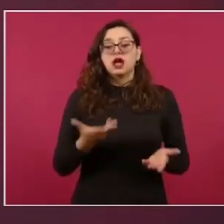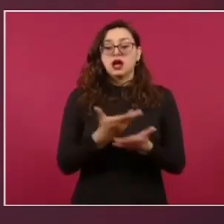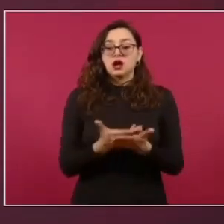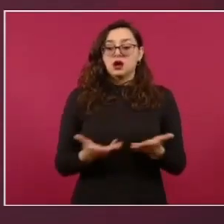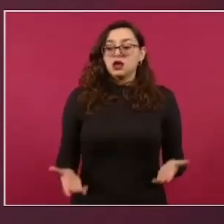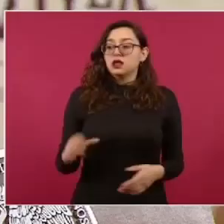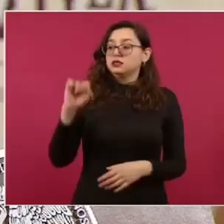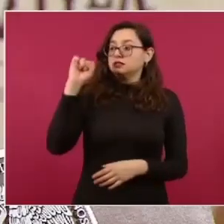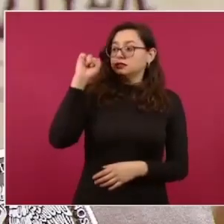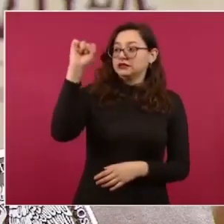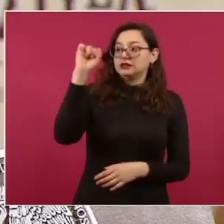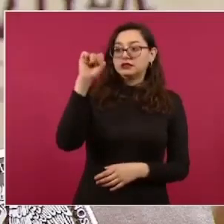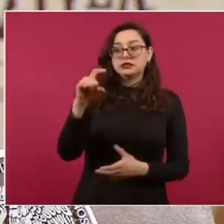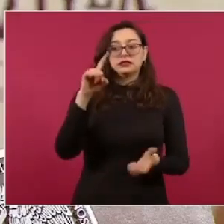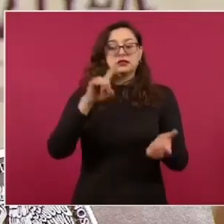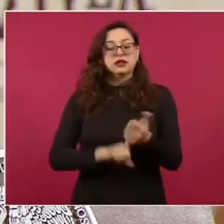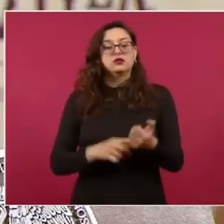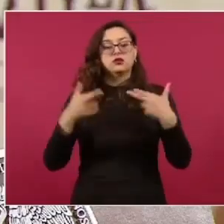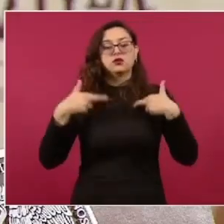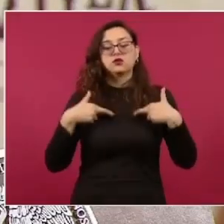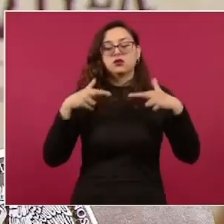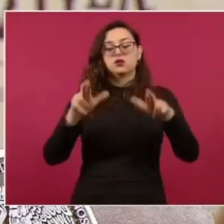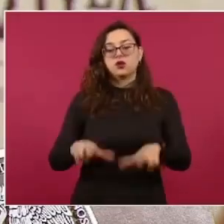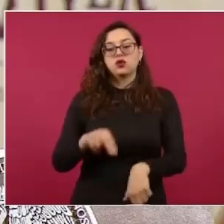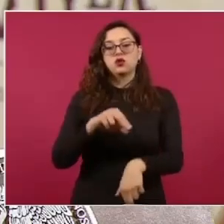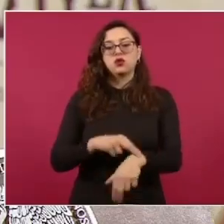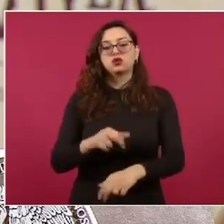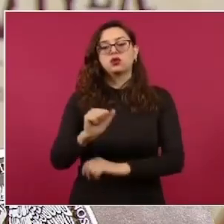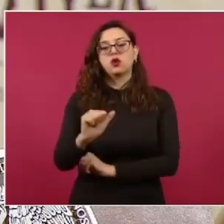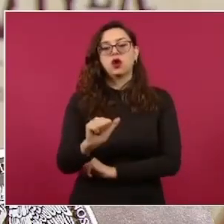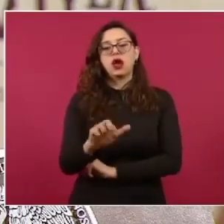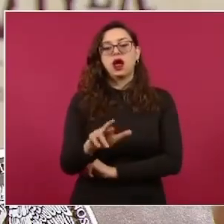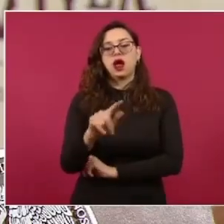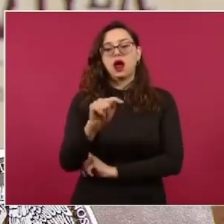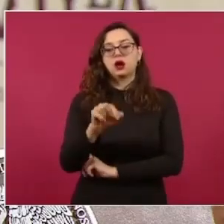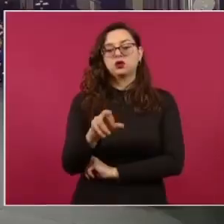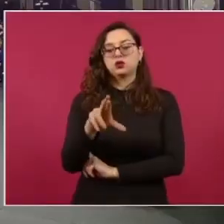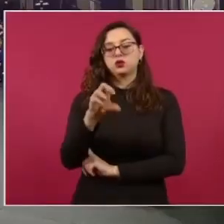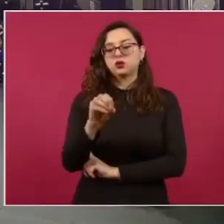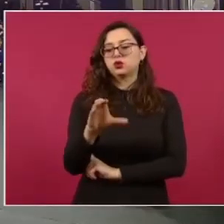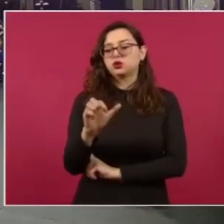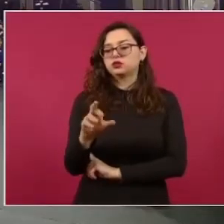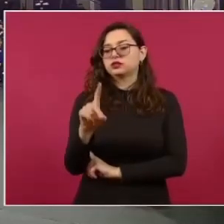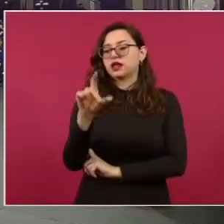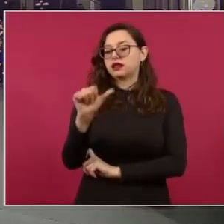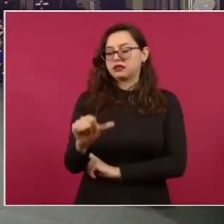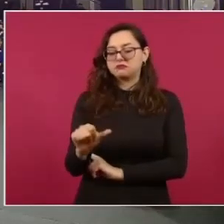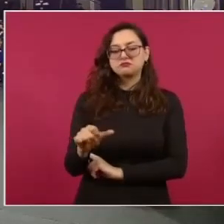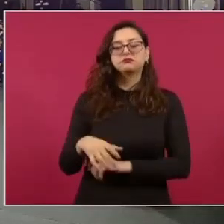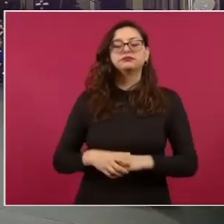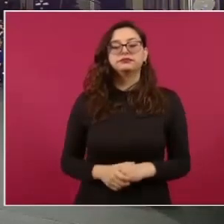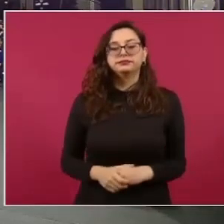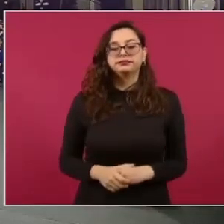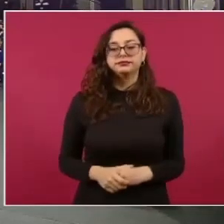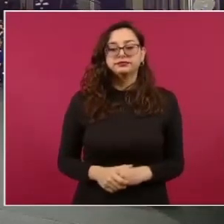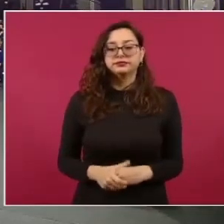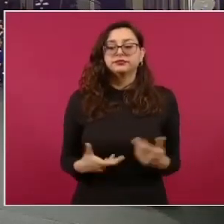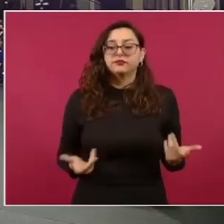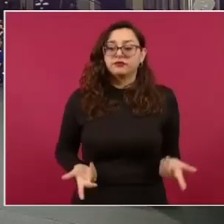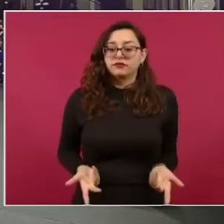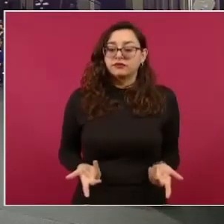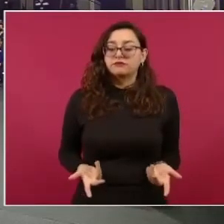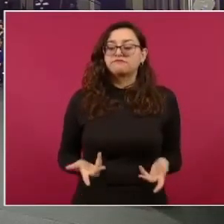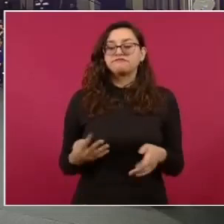está representado por el doctor Arturo Olivares Cerda. El sector obrero reconoce el